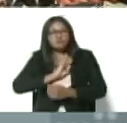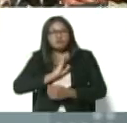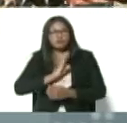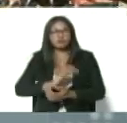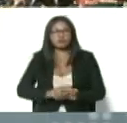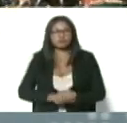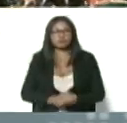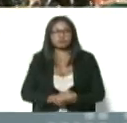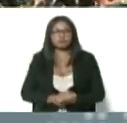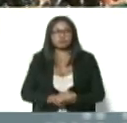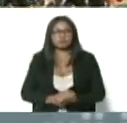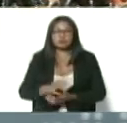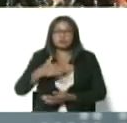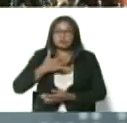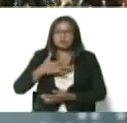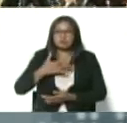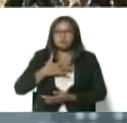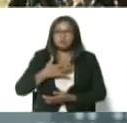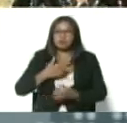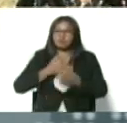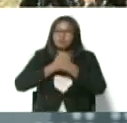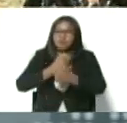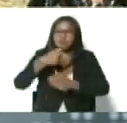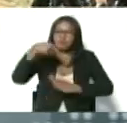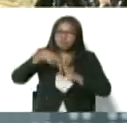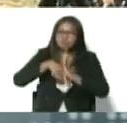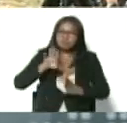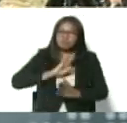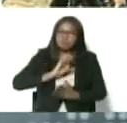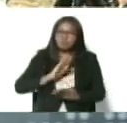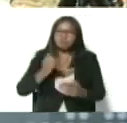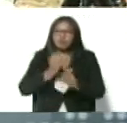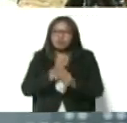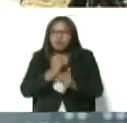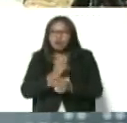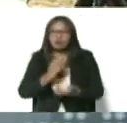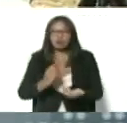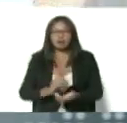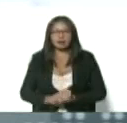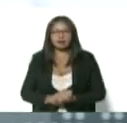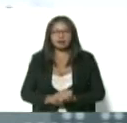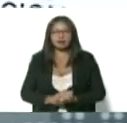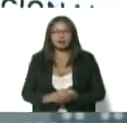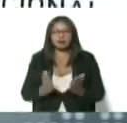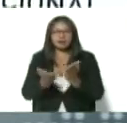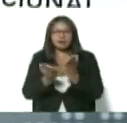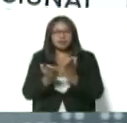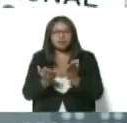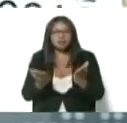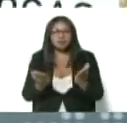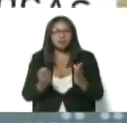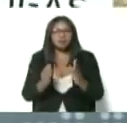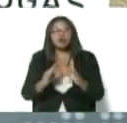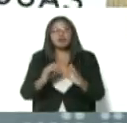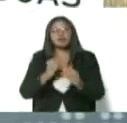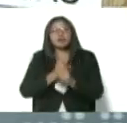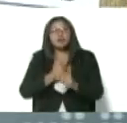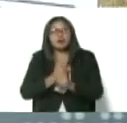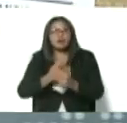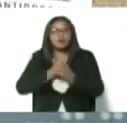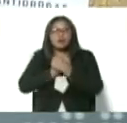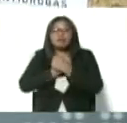y la autoestima llamada así el amor a sí mismo trabajar con el estudio el trabajo o el amor